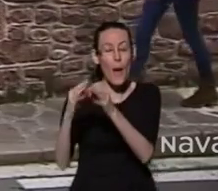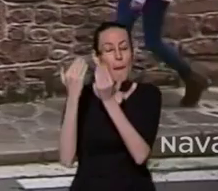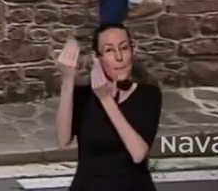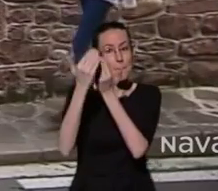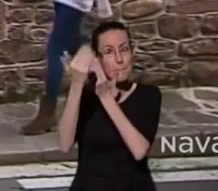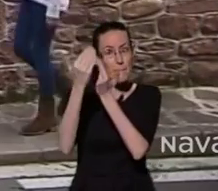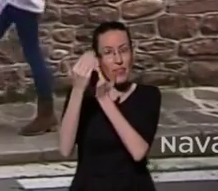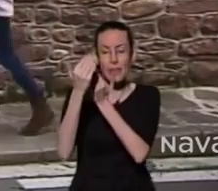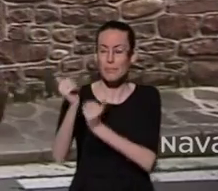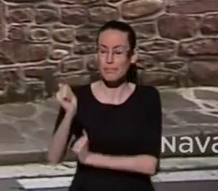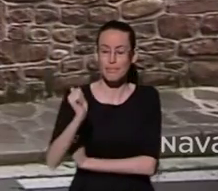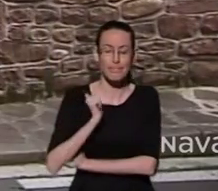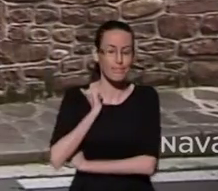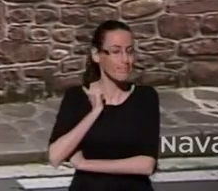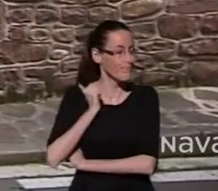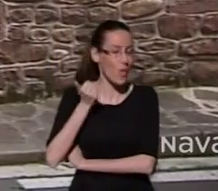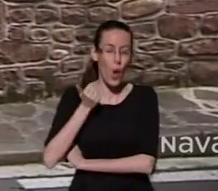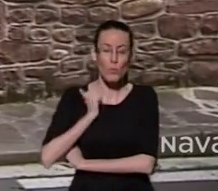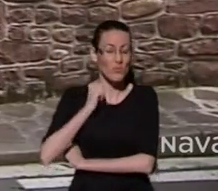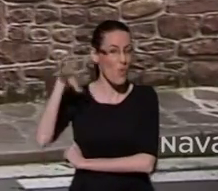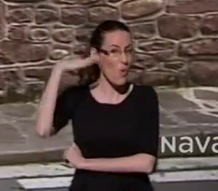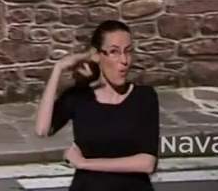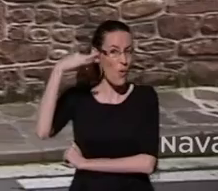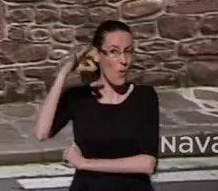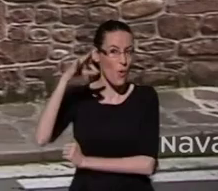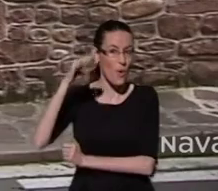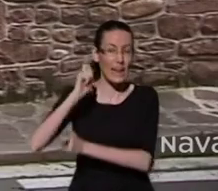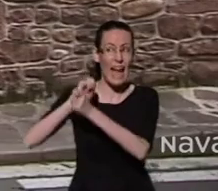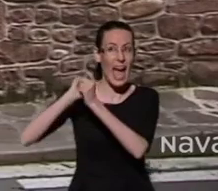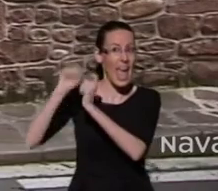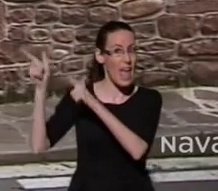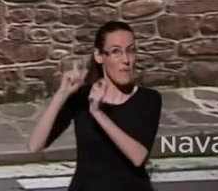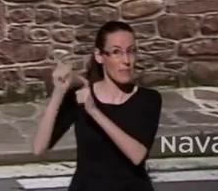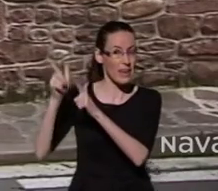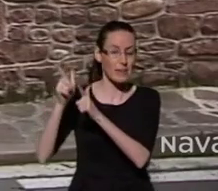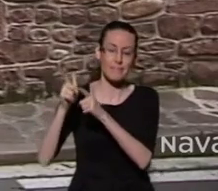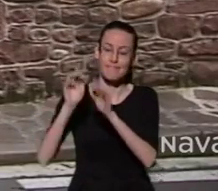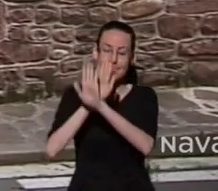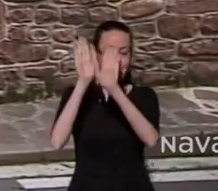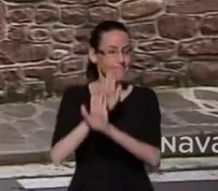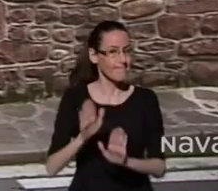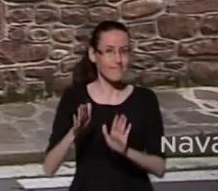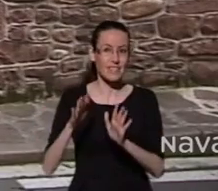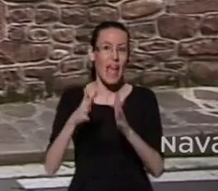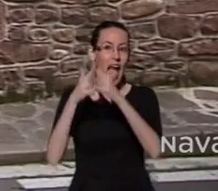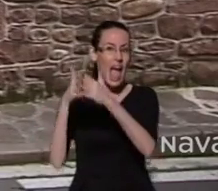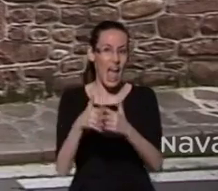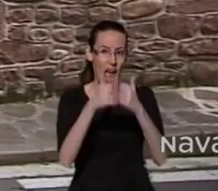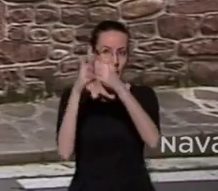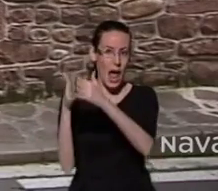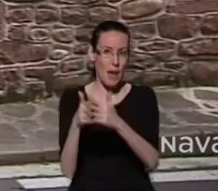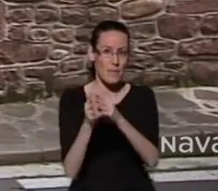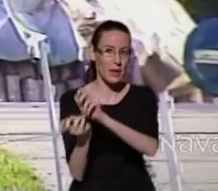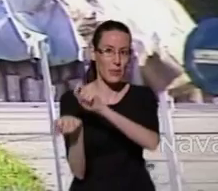fue emigrar a América para salir adelante. Sin oportunidad de futuro, tuvieron que hacer las Américas y algunos